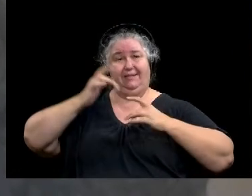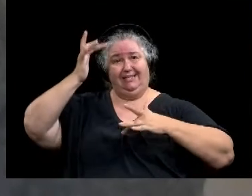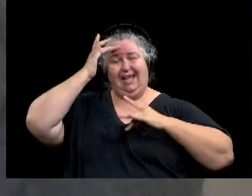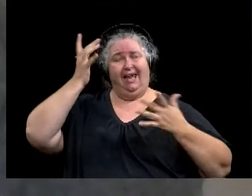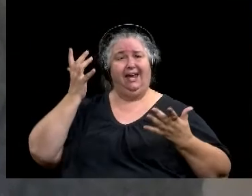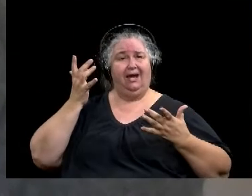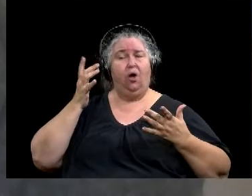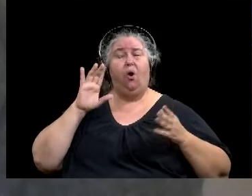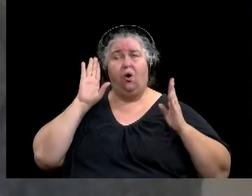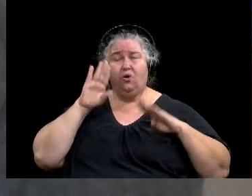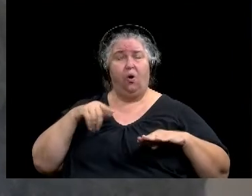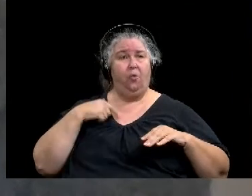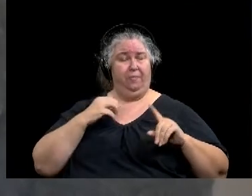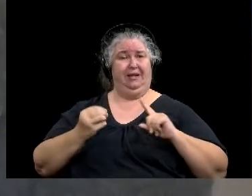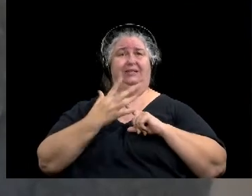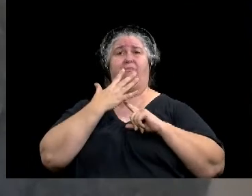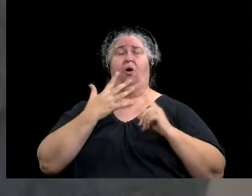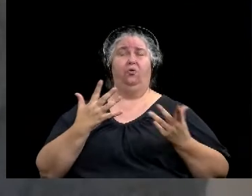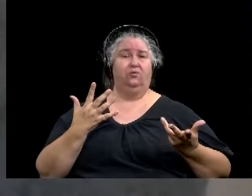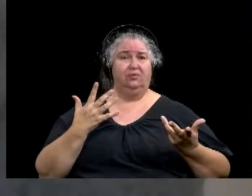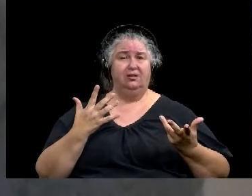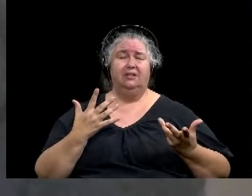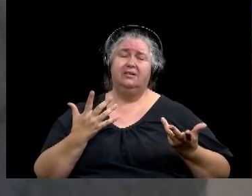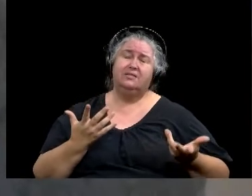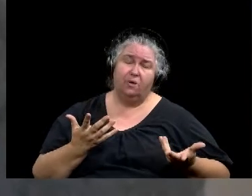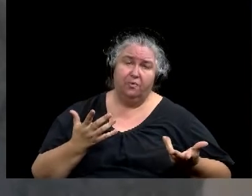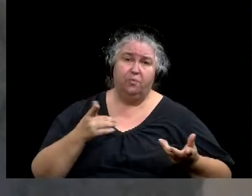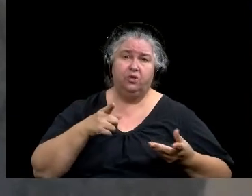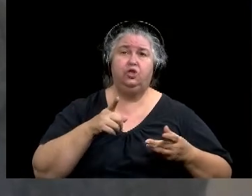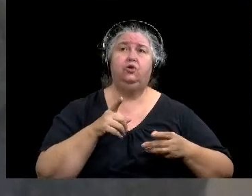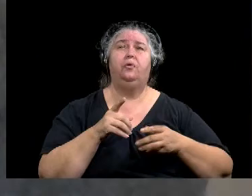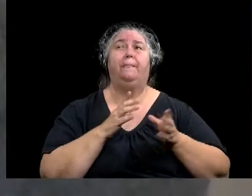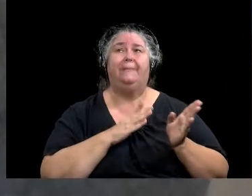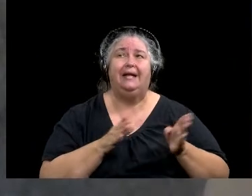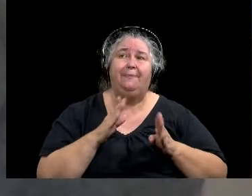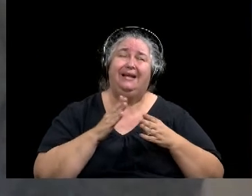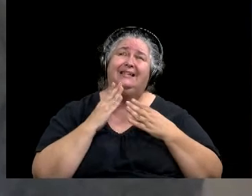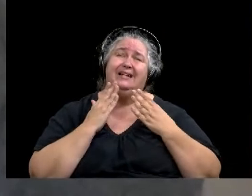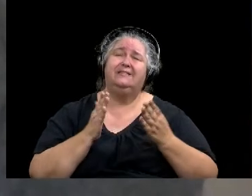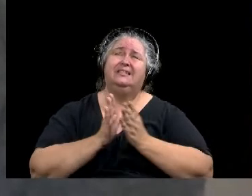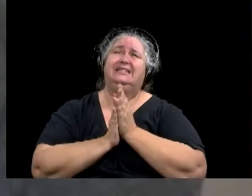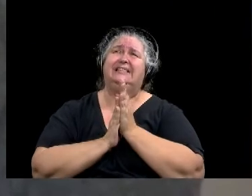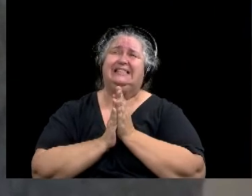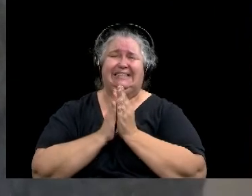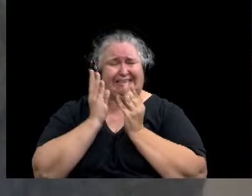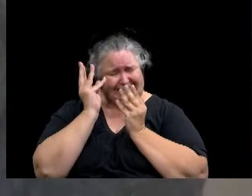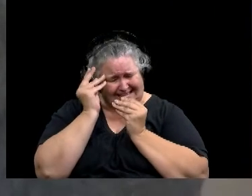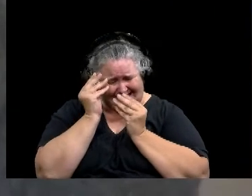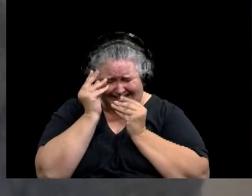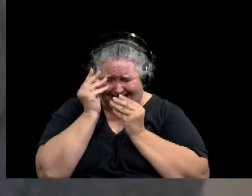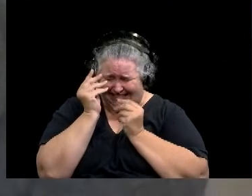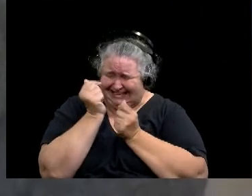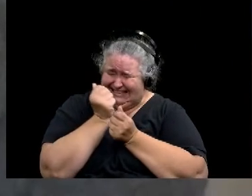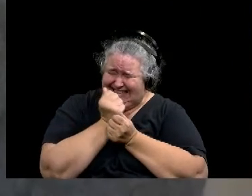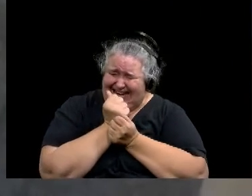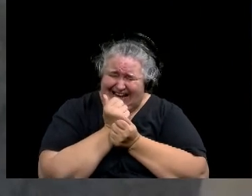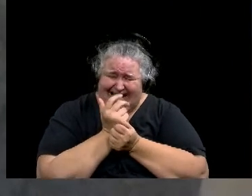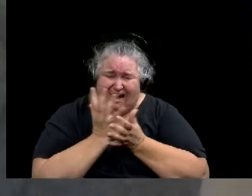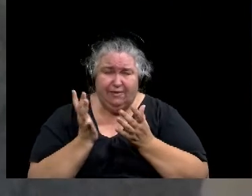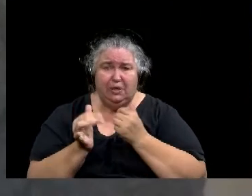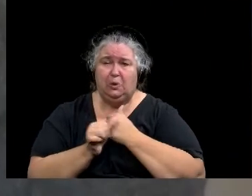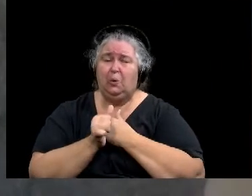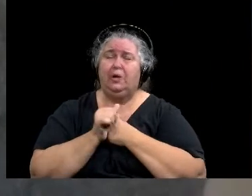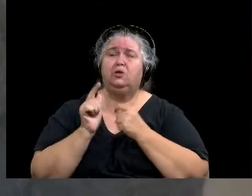y seguros así es que en estas fiestas por favor consideren los